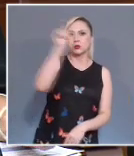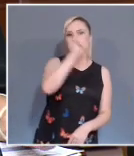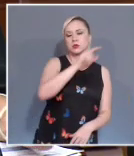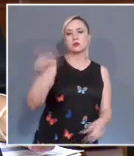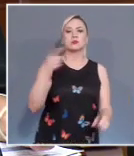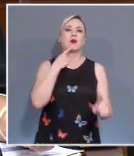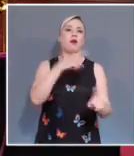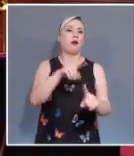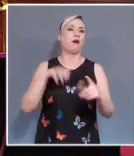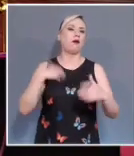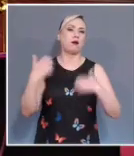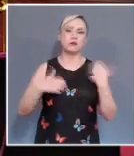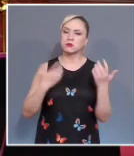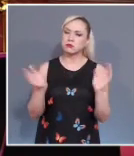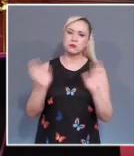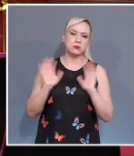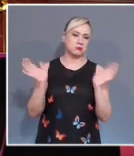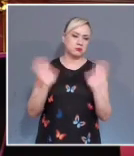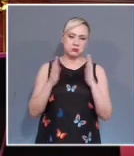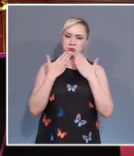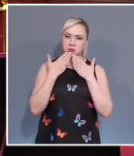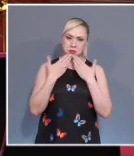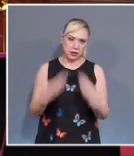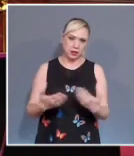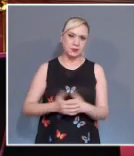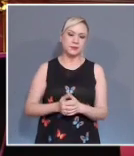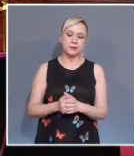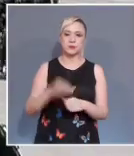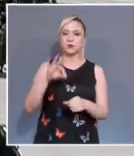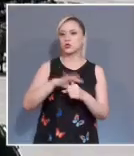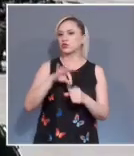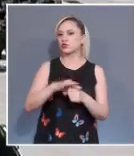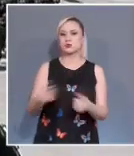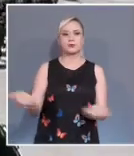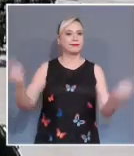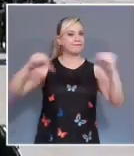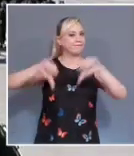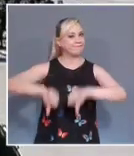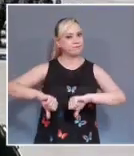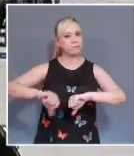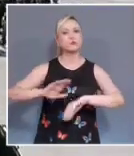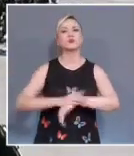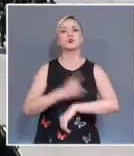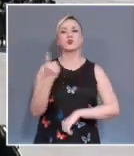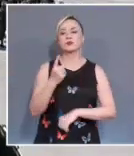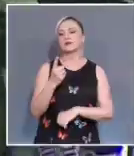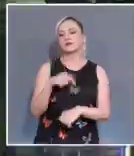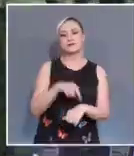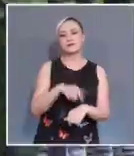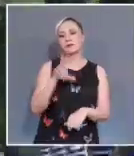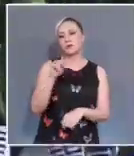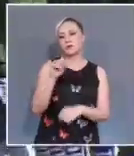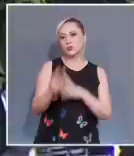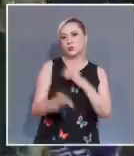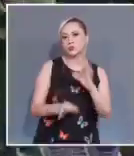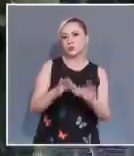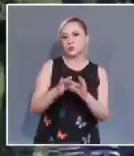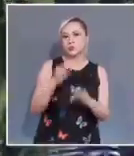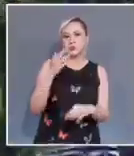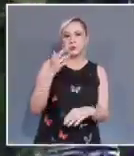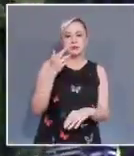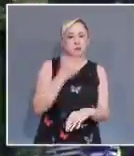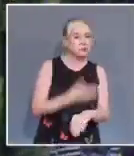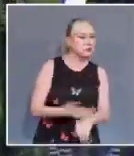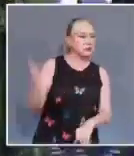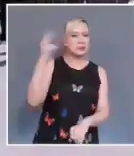controversias constitucionales. Los votos en contra argumentaban que el acuerdo no cumple con los criterios de excepcionalidad establecidos por la Corte